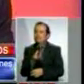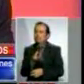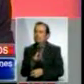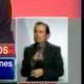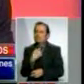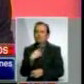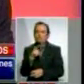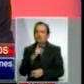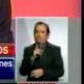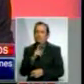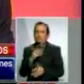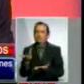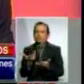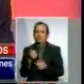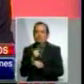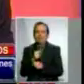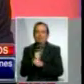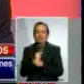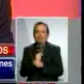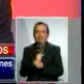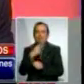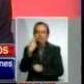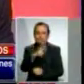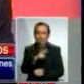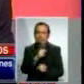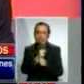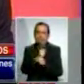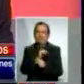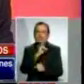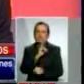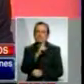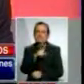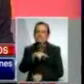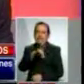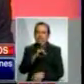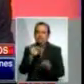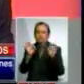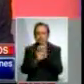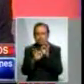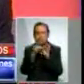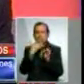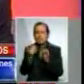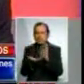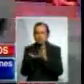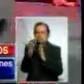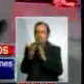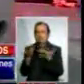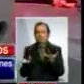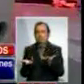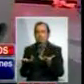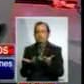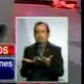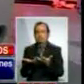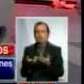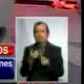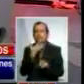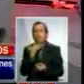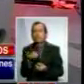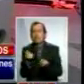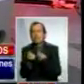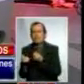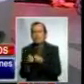nosotros no estamos disponibles a hacer el trabajo y corresponde a las isapres hacer que justificar adecuadamente que realizan no son la capital y en ese sentido cuando